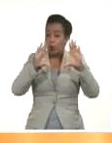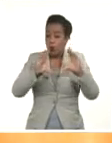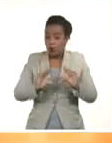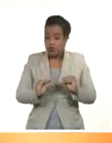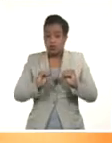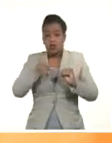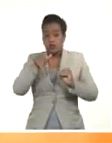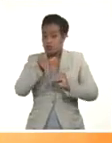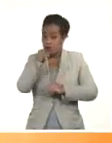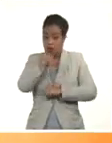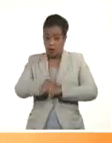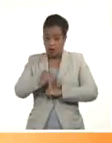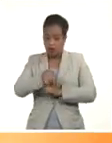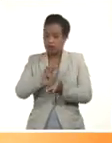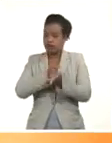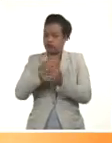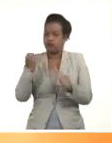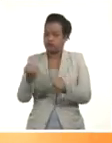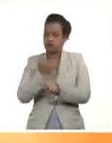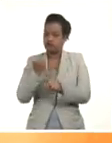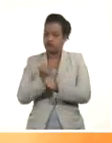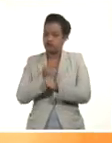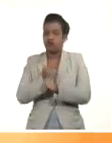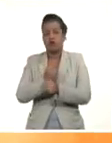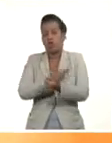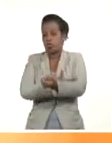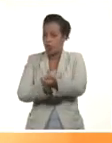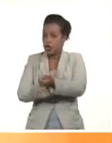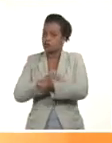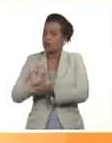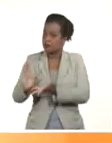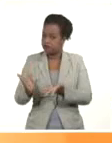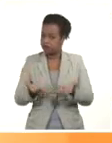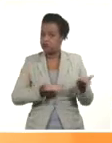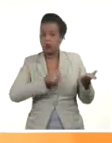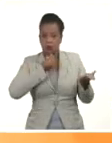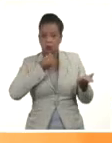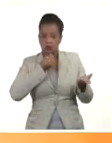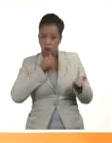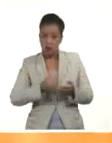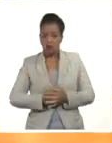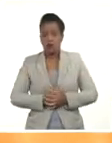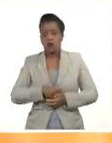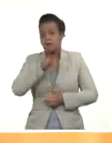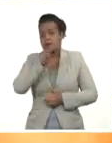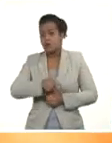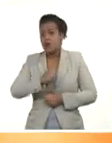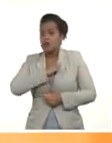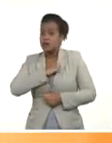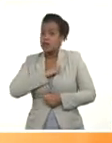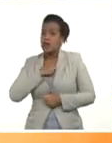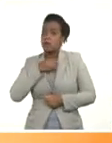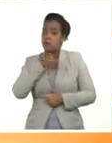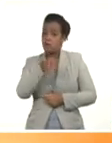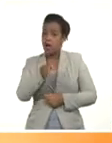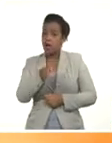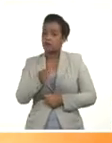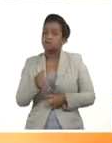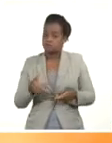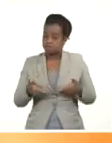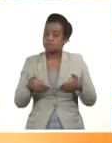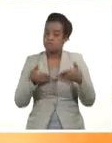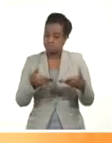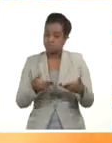este momento para recibir todas esas donaciones de los que quieran llegar hasta allí con esa buena voluntad